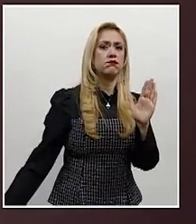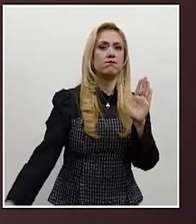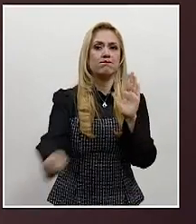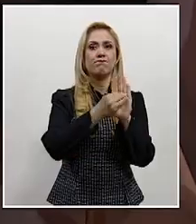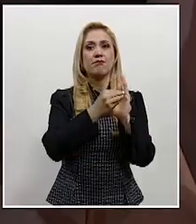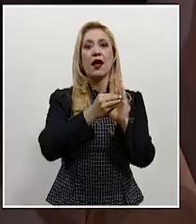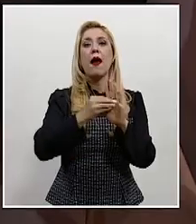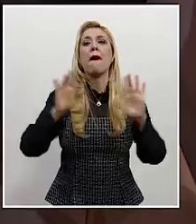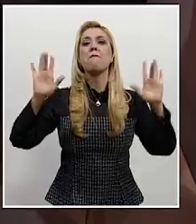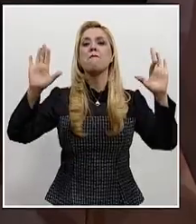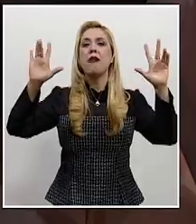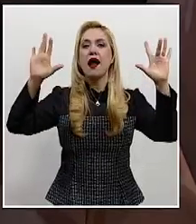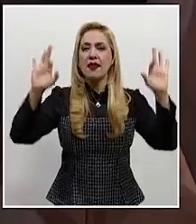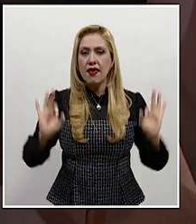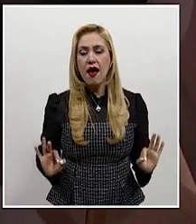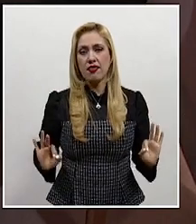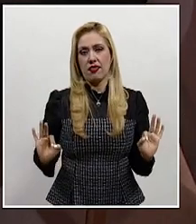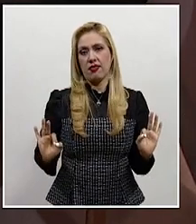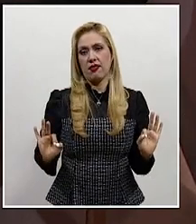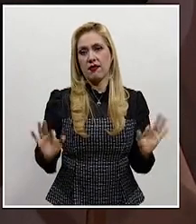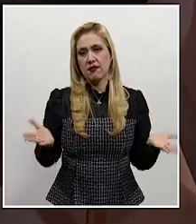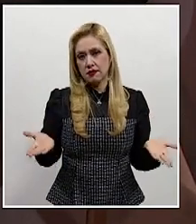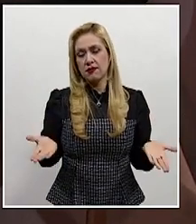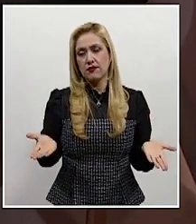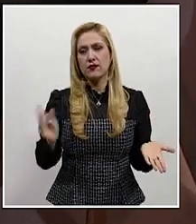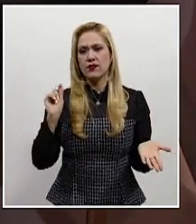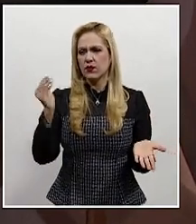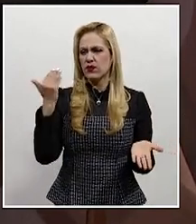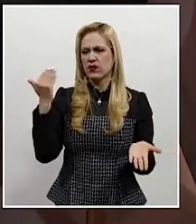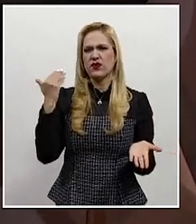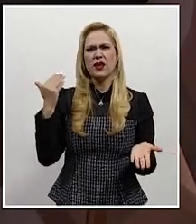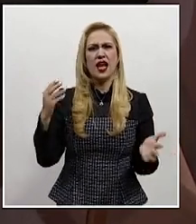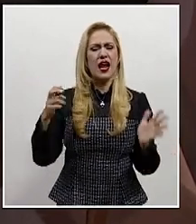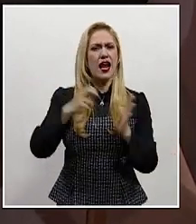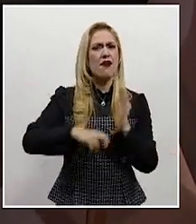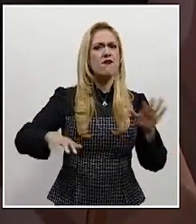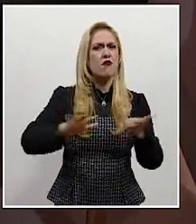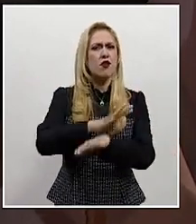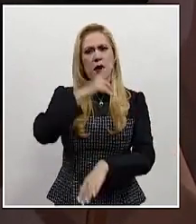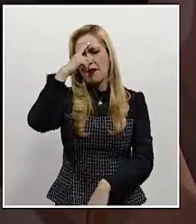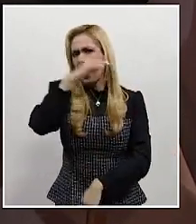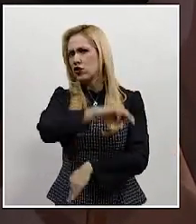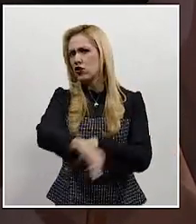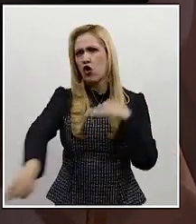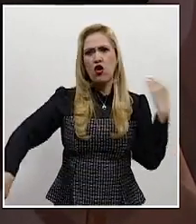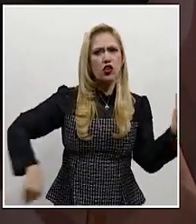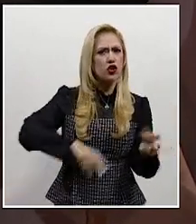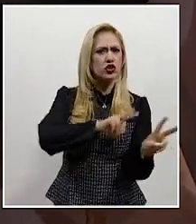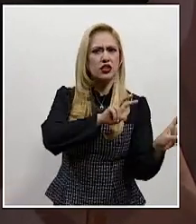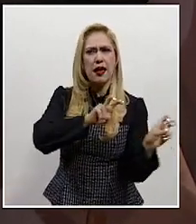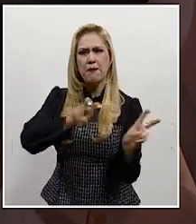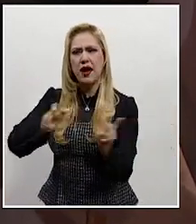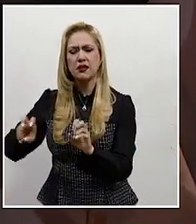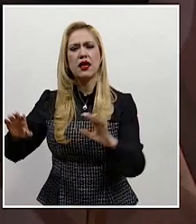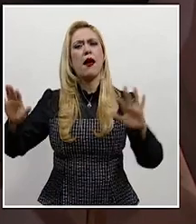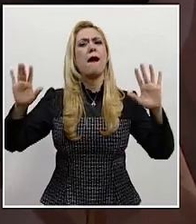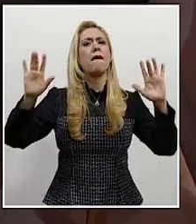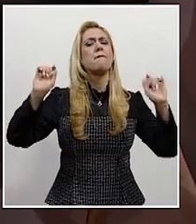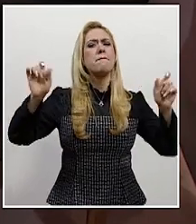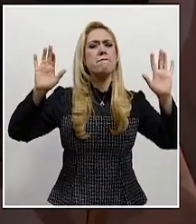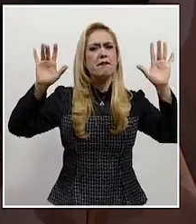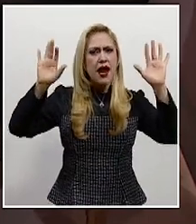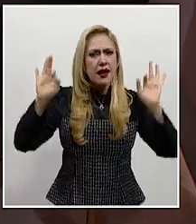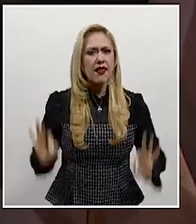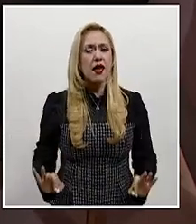de paridad. Tuvimos recientemente la reforma paridad en todo. Y para los trabajadores y para las trabajadoras,